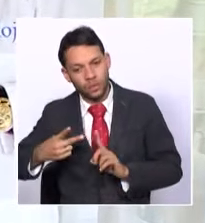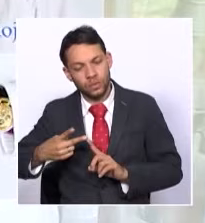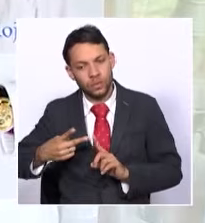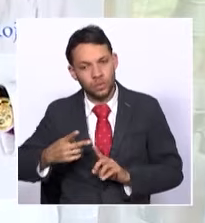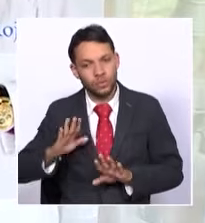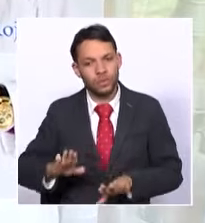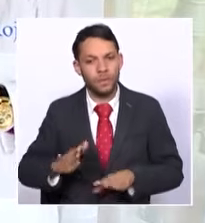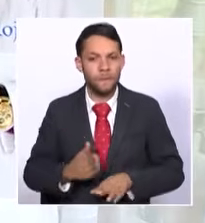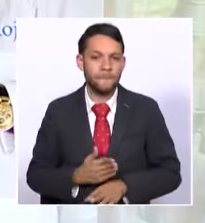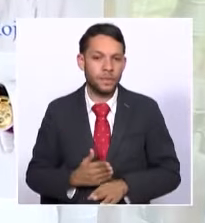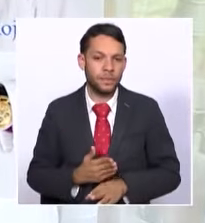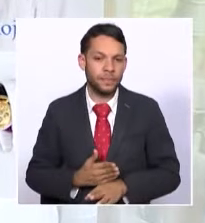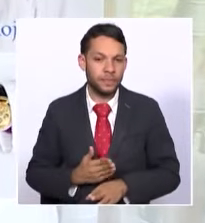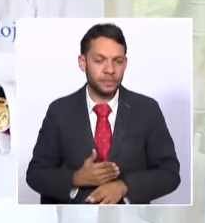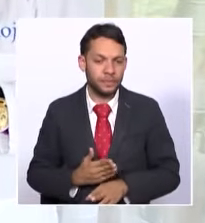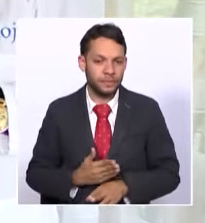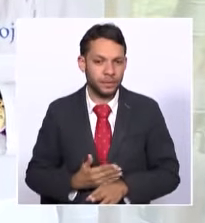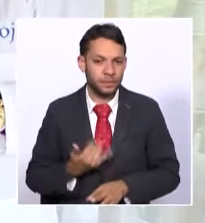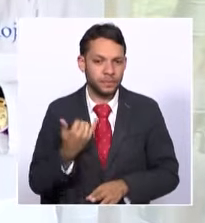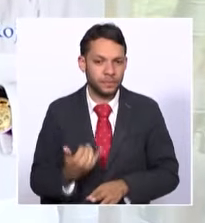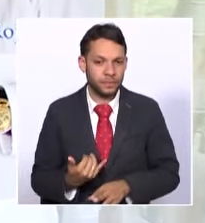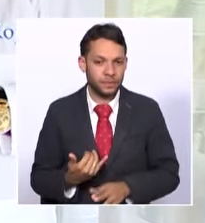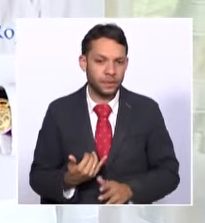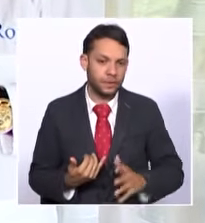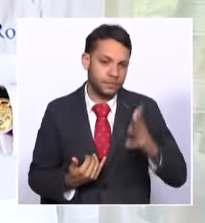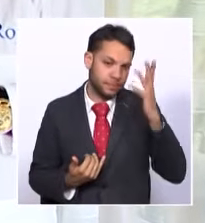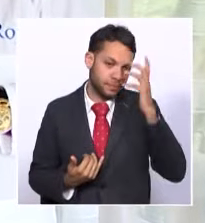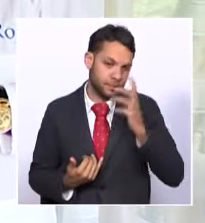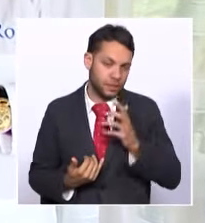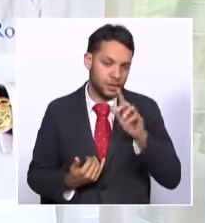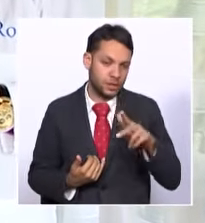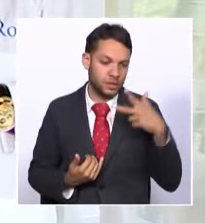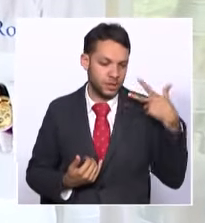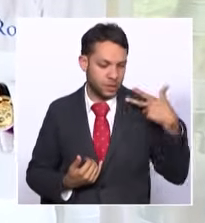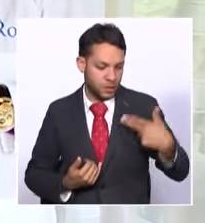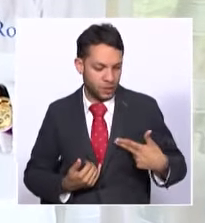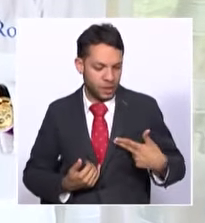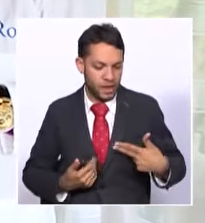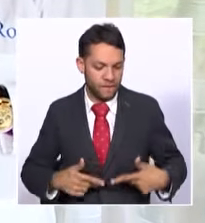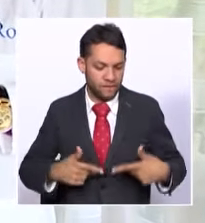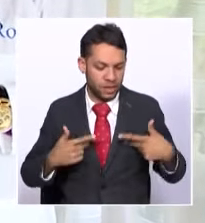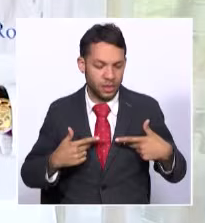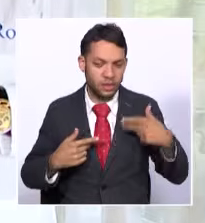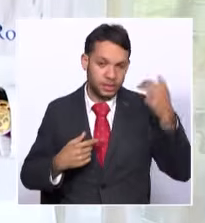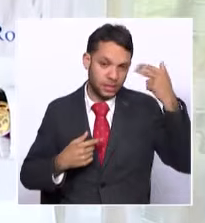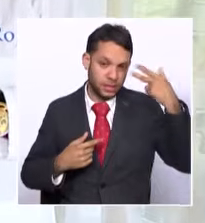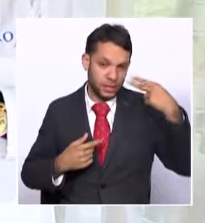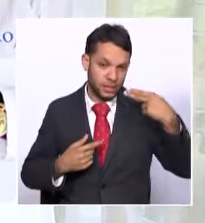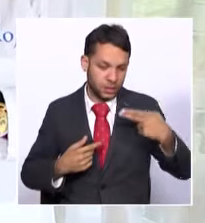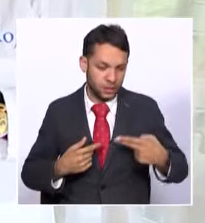o el proceso que se le evidencia en la historia clínica de su lesión osteomuscular y